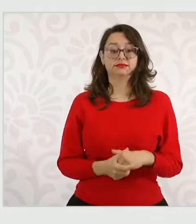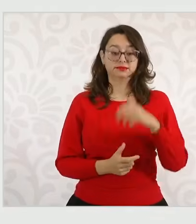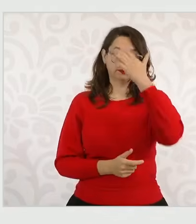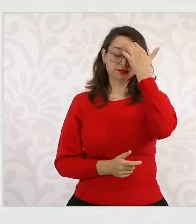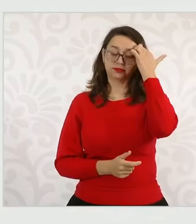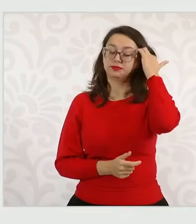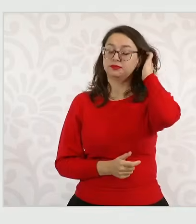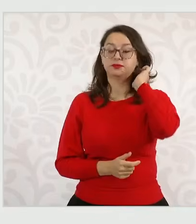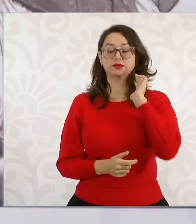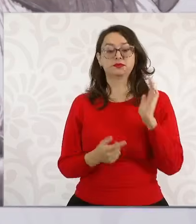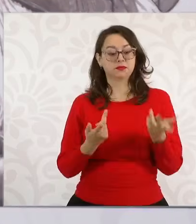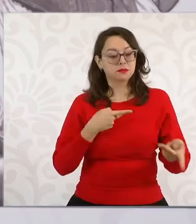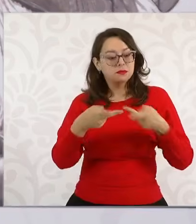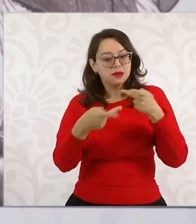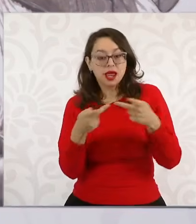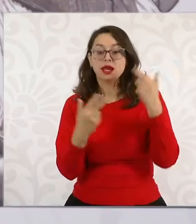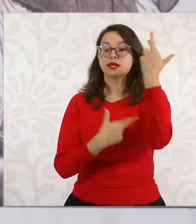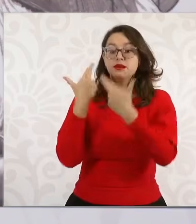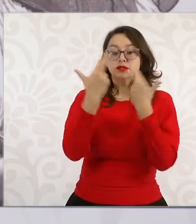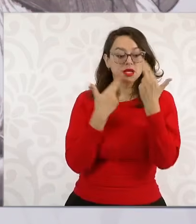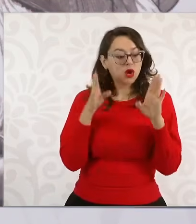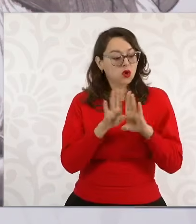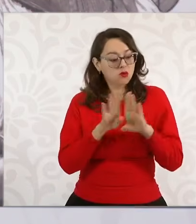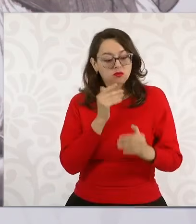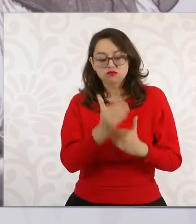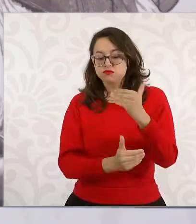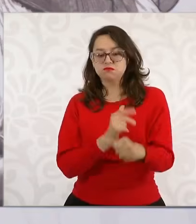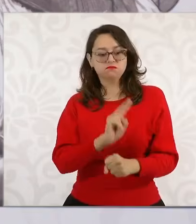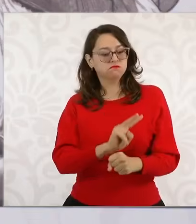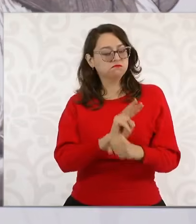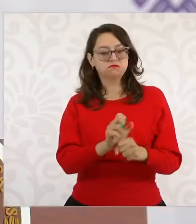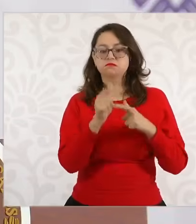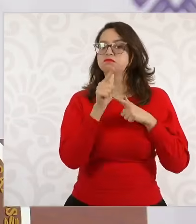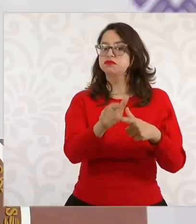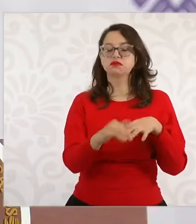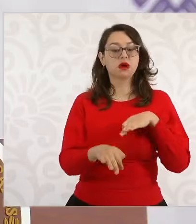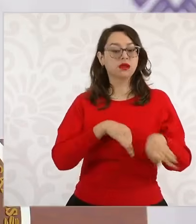para revisar la estrategia y todo lo que tengamos que hacer.